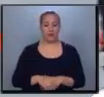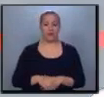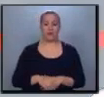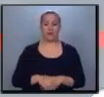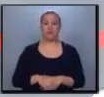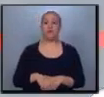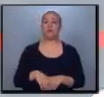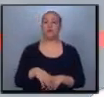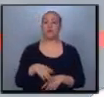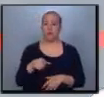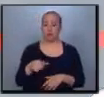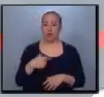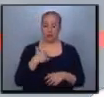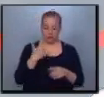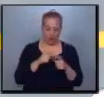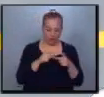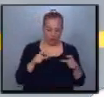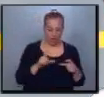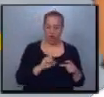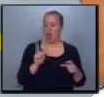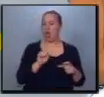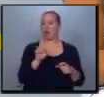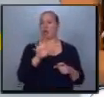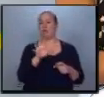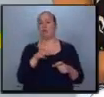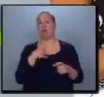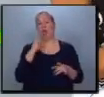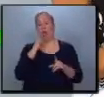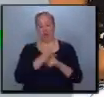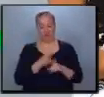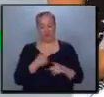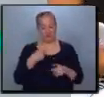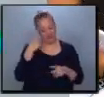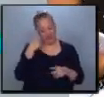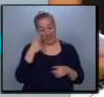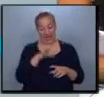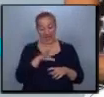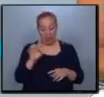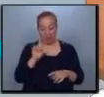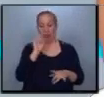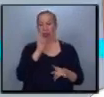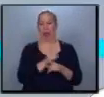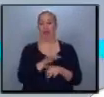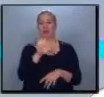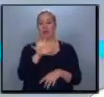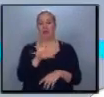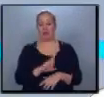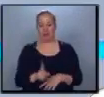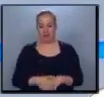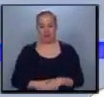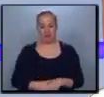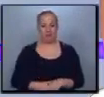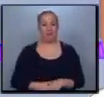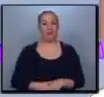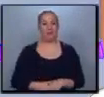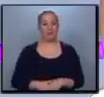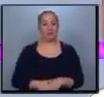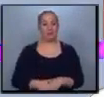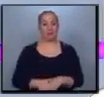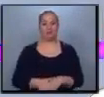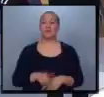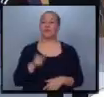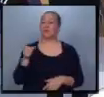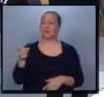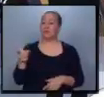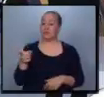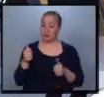pasado de tener una de billetes. Tengo uno de 500. Ah, no, era de 5. Ah, al revés. Al revés, te sí. Ilusionaste. Sí, sí. Bueno, ahí está. Mariano,